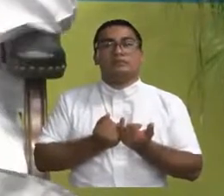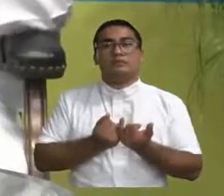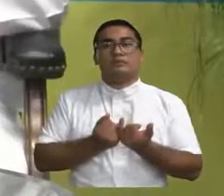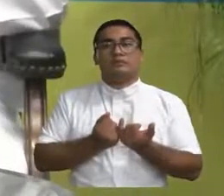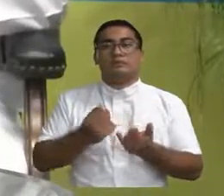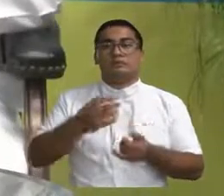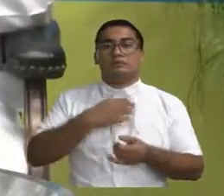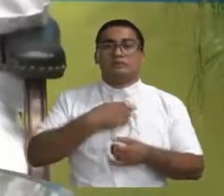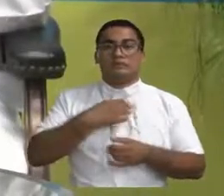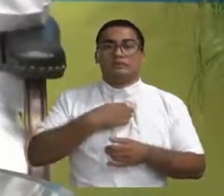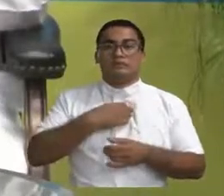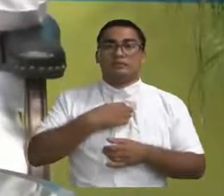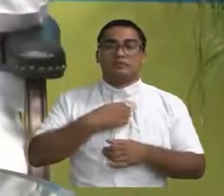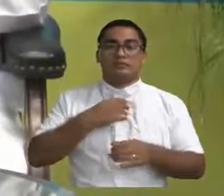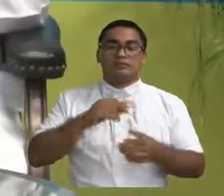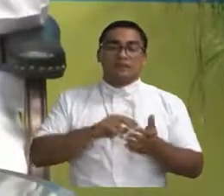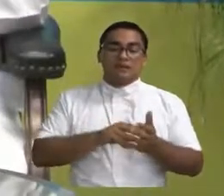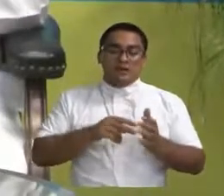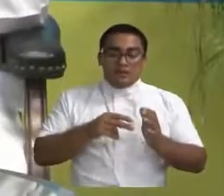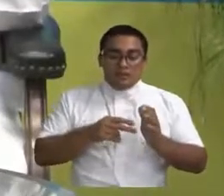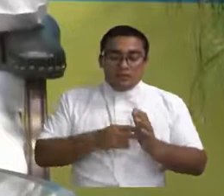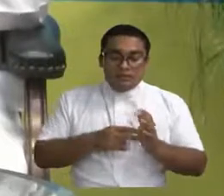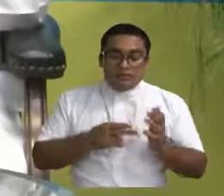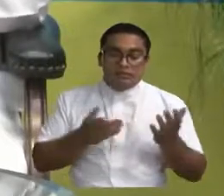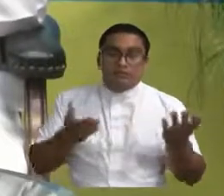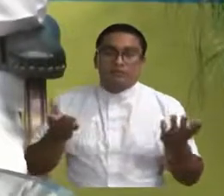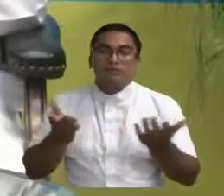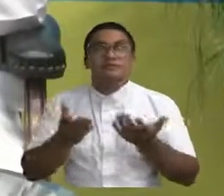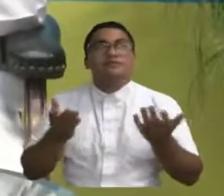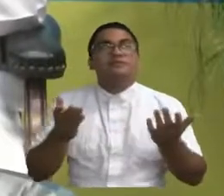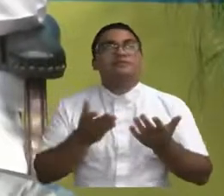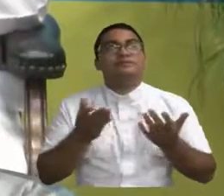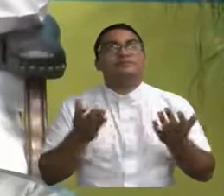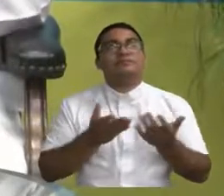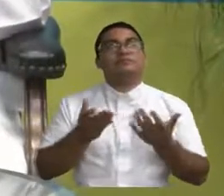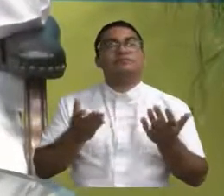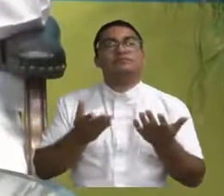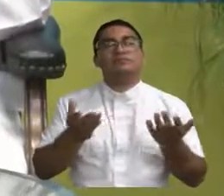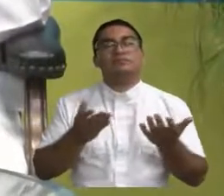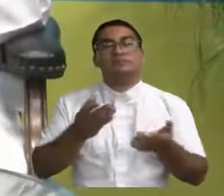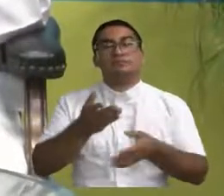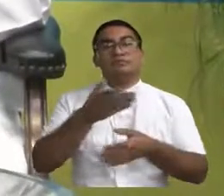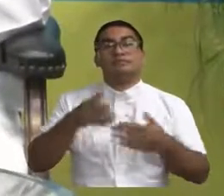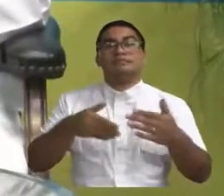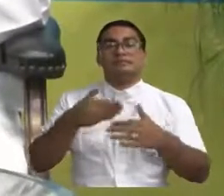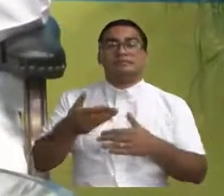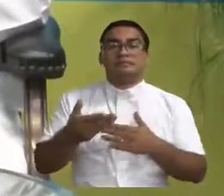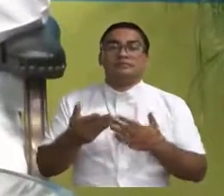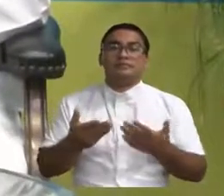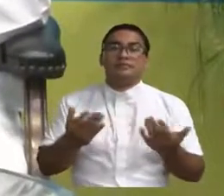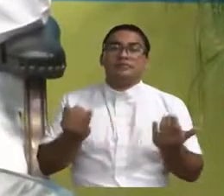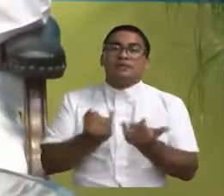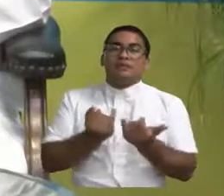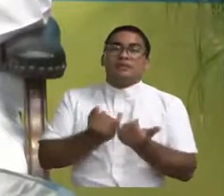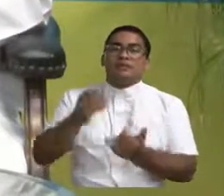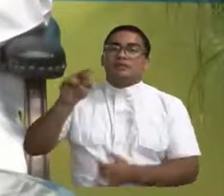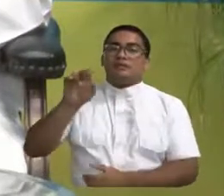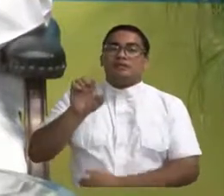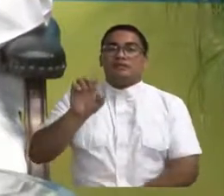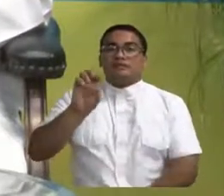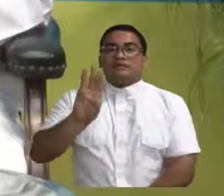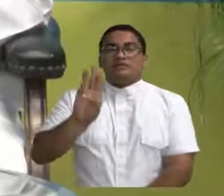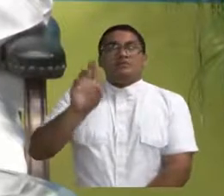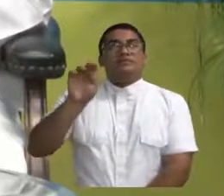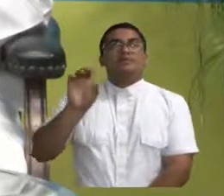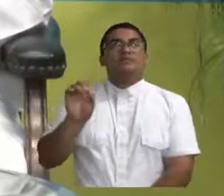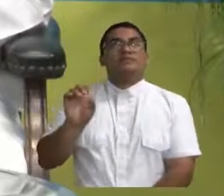mismo, o llevándonos a obstruir la luz del bronquio y que el moco quede atrapado. Posteriormente a esto viene la neumonía, temida por nosotros